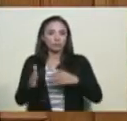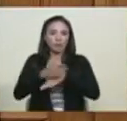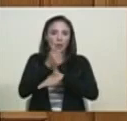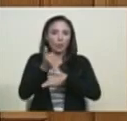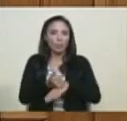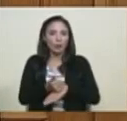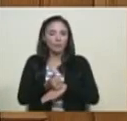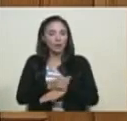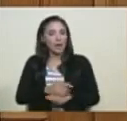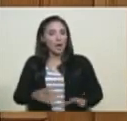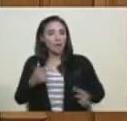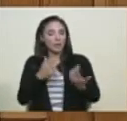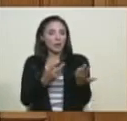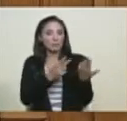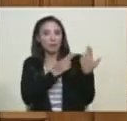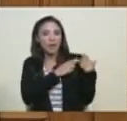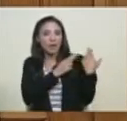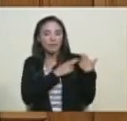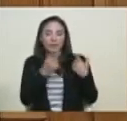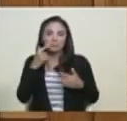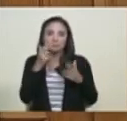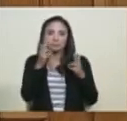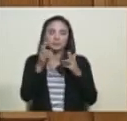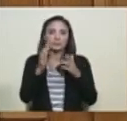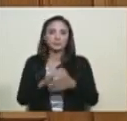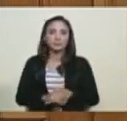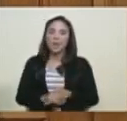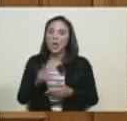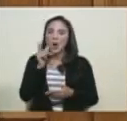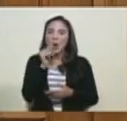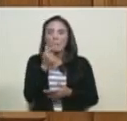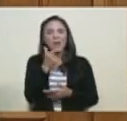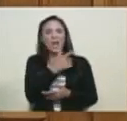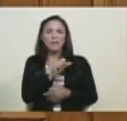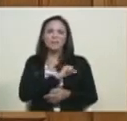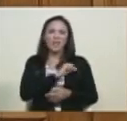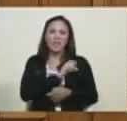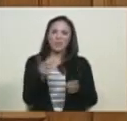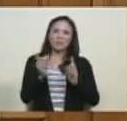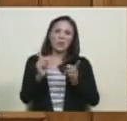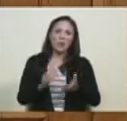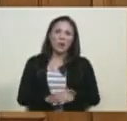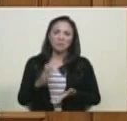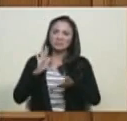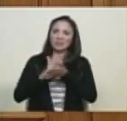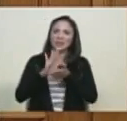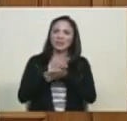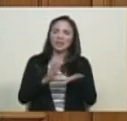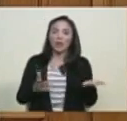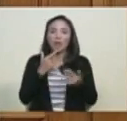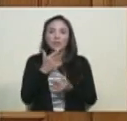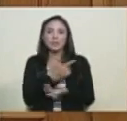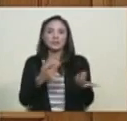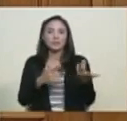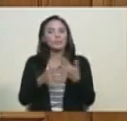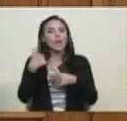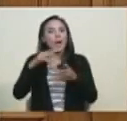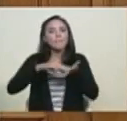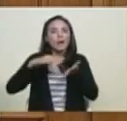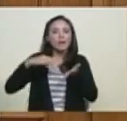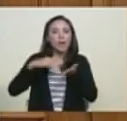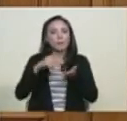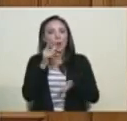de Tabosky. Muy valiente en estas conversaciones. No tengan miedo. No tengan miedo. Y él está en Miami.